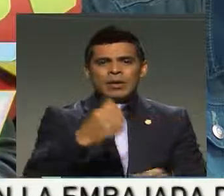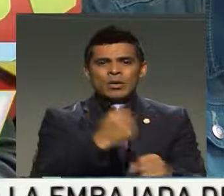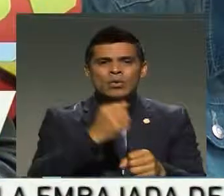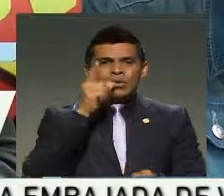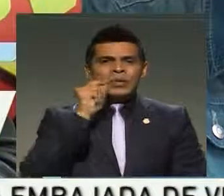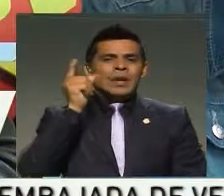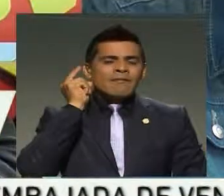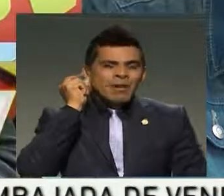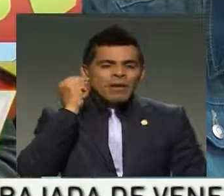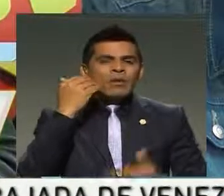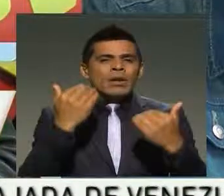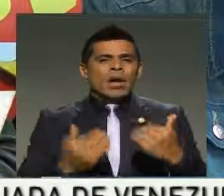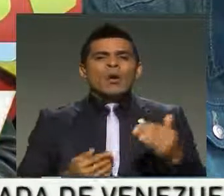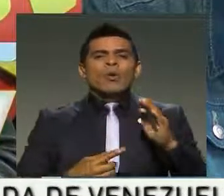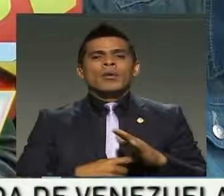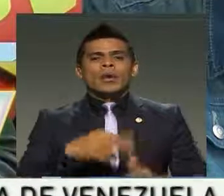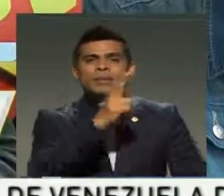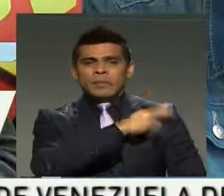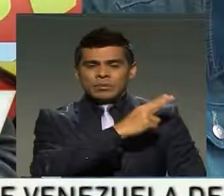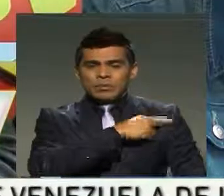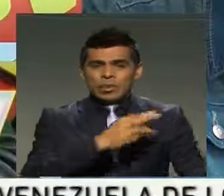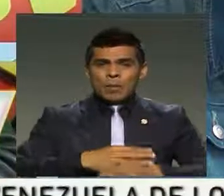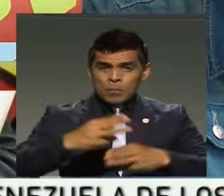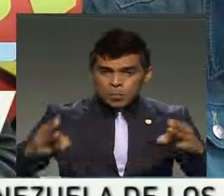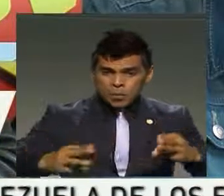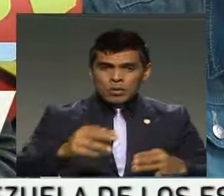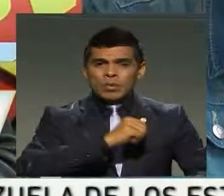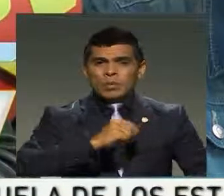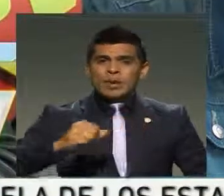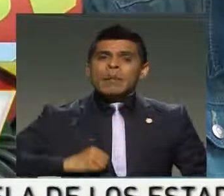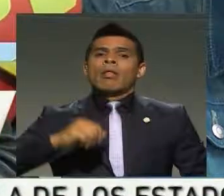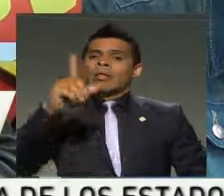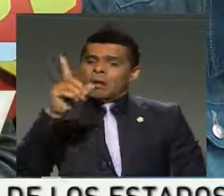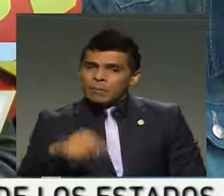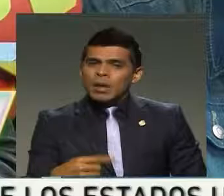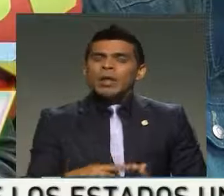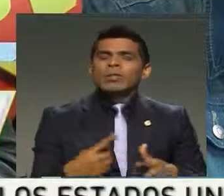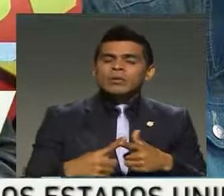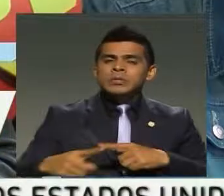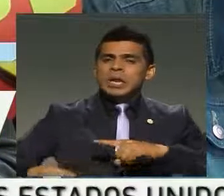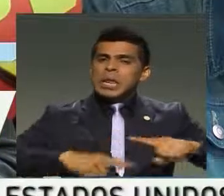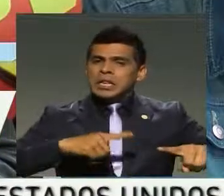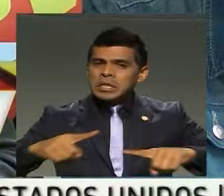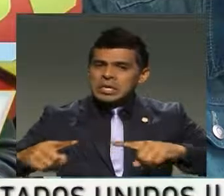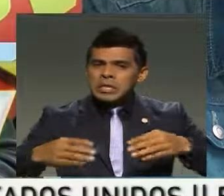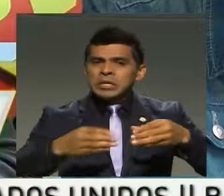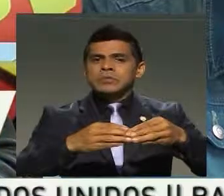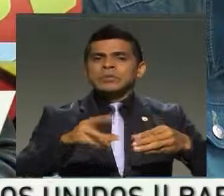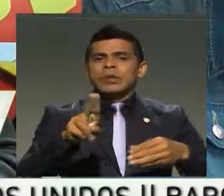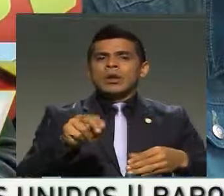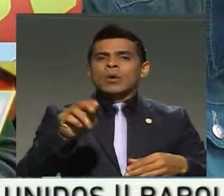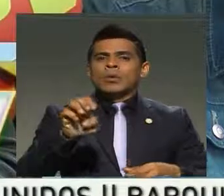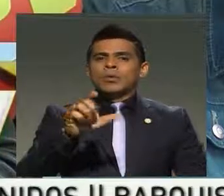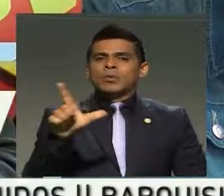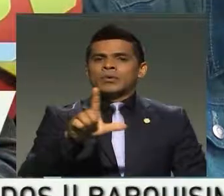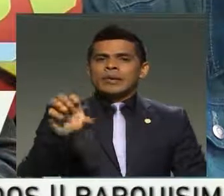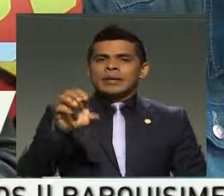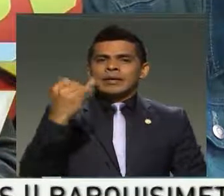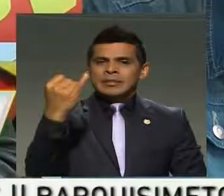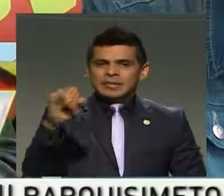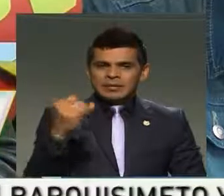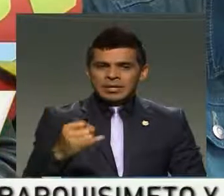trabajadoras, de patronos públicos y de patronos privados. Bueno, la dirección de la UNAIE les participó